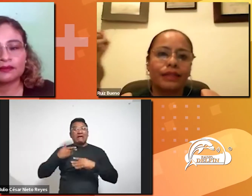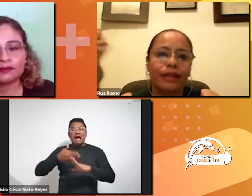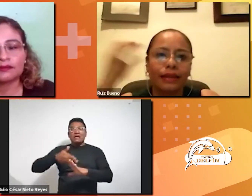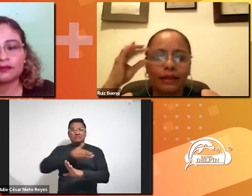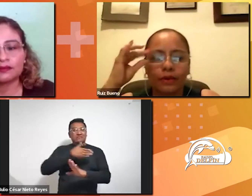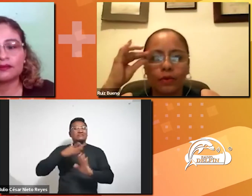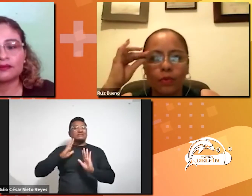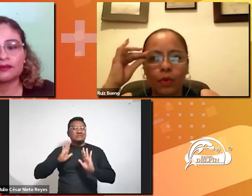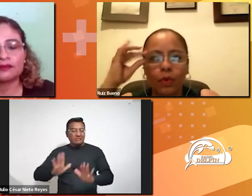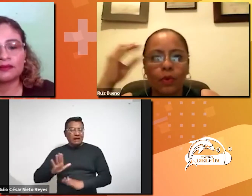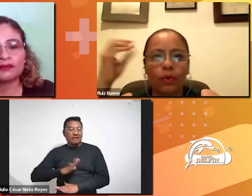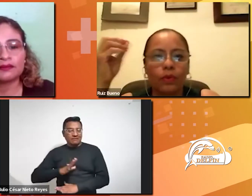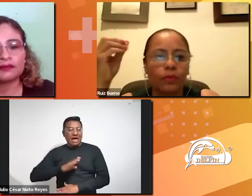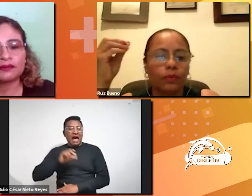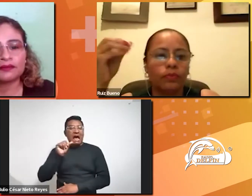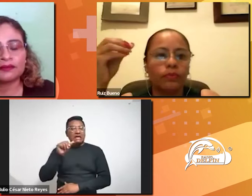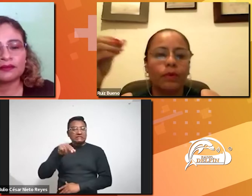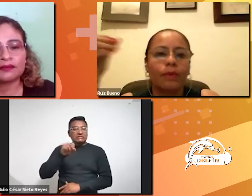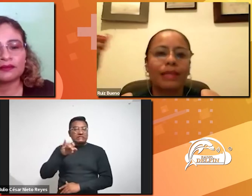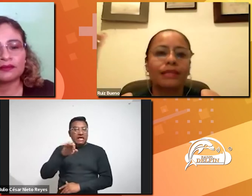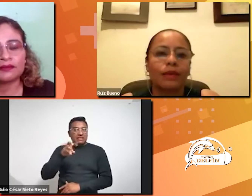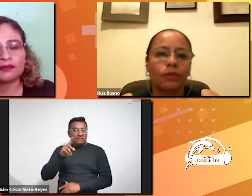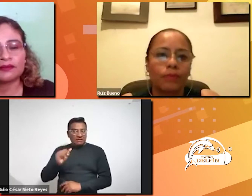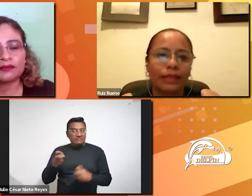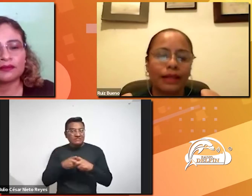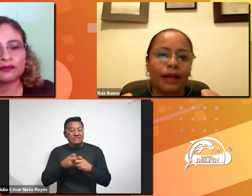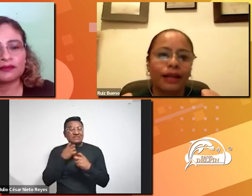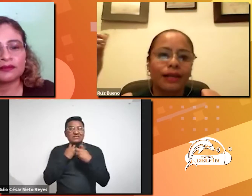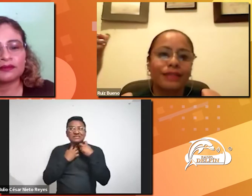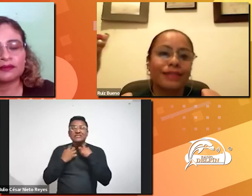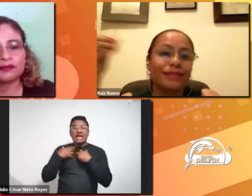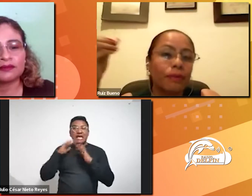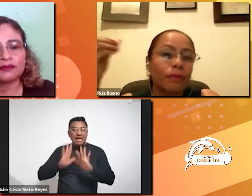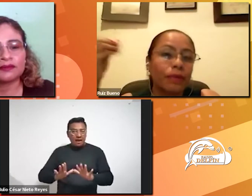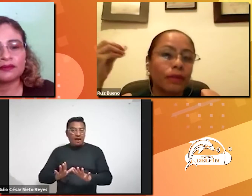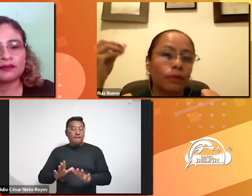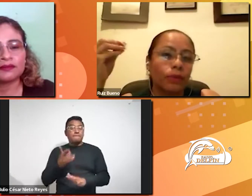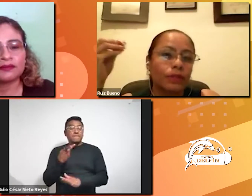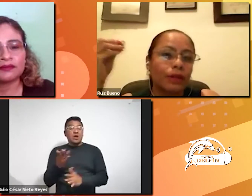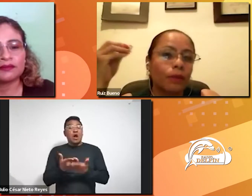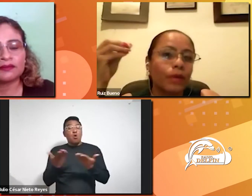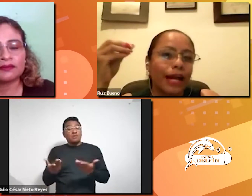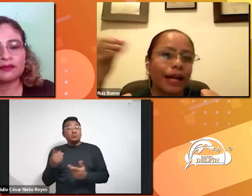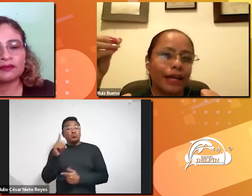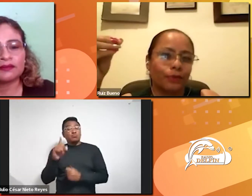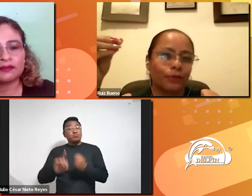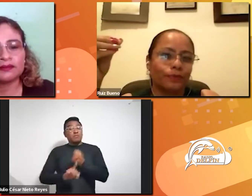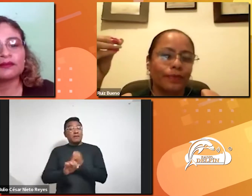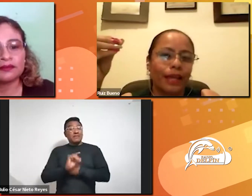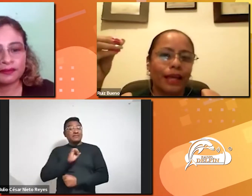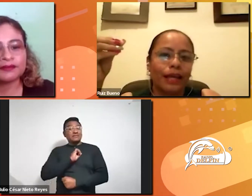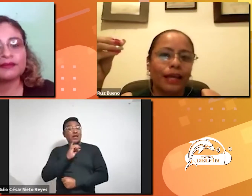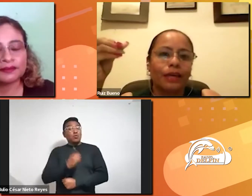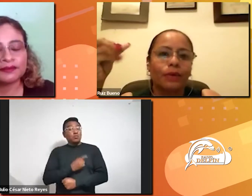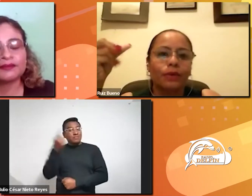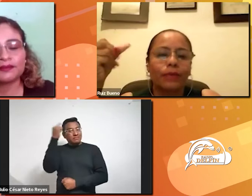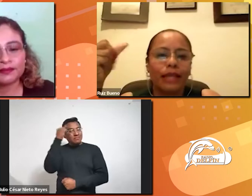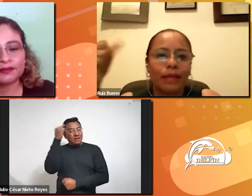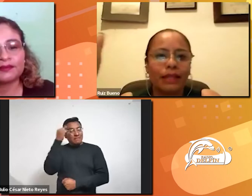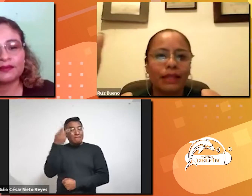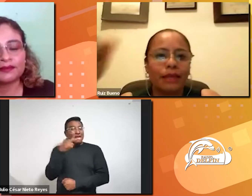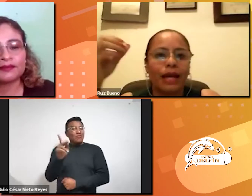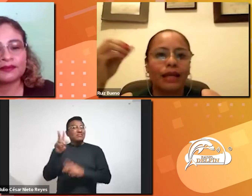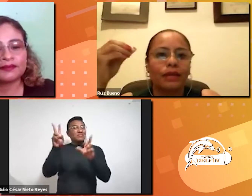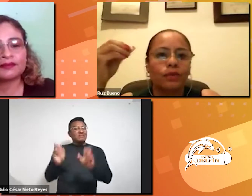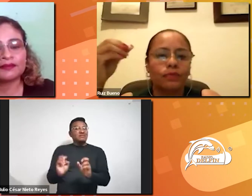la ansiedad como un problema de salud mental se estaba viviendo, pero estaba muy acallado. Y cuando viene